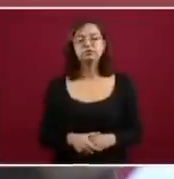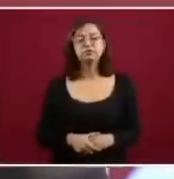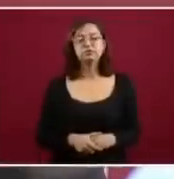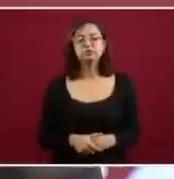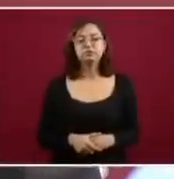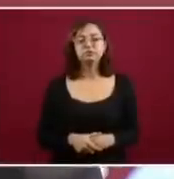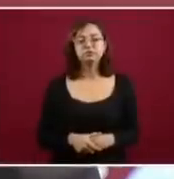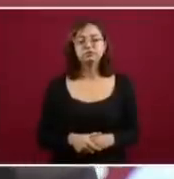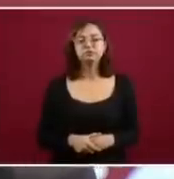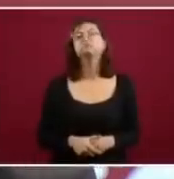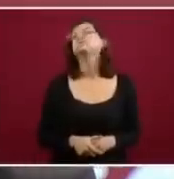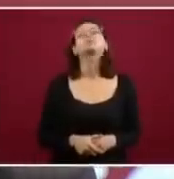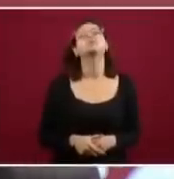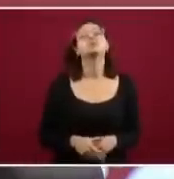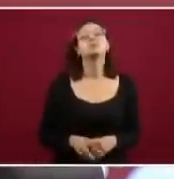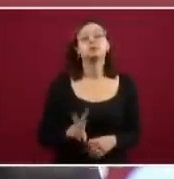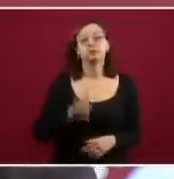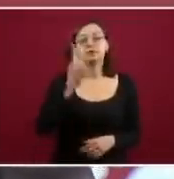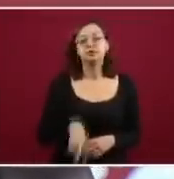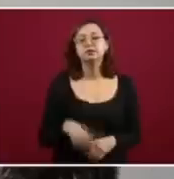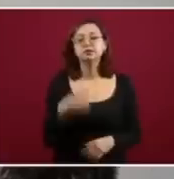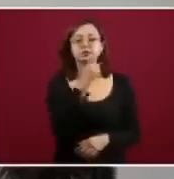va a ser 100%